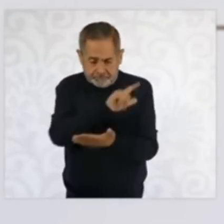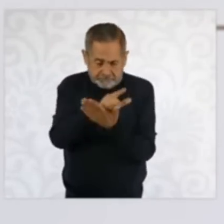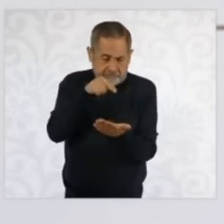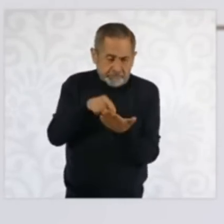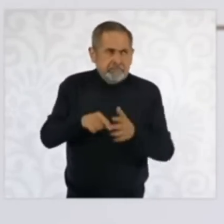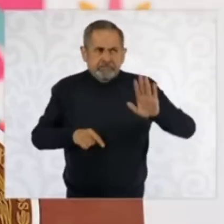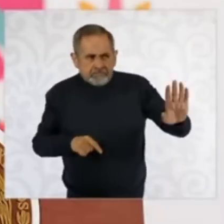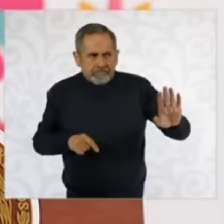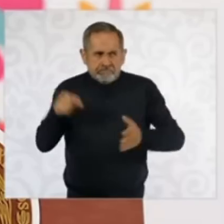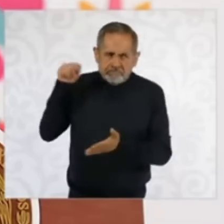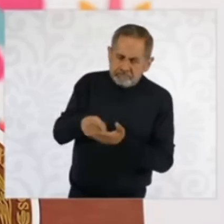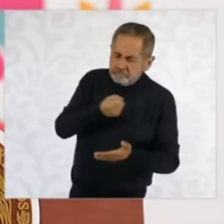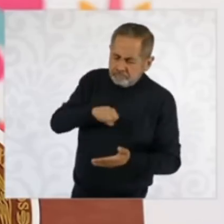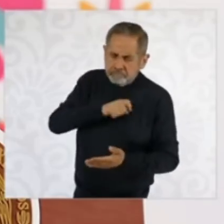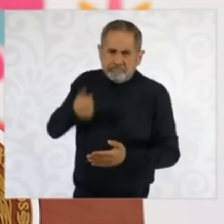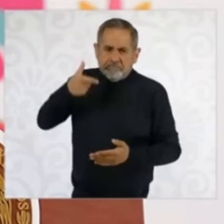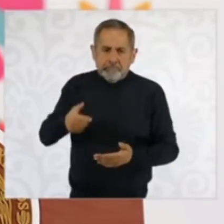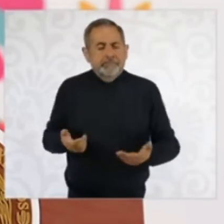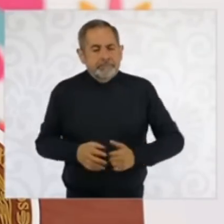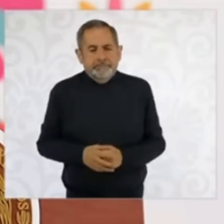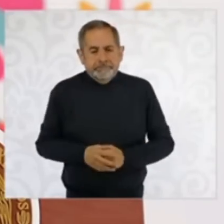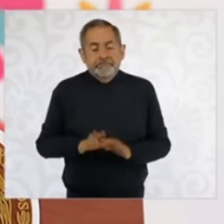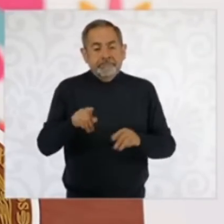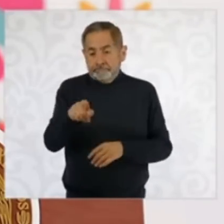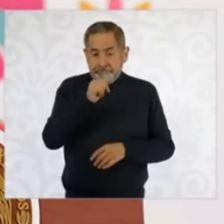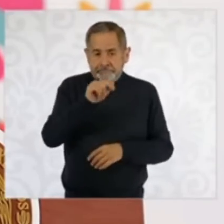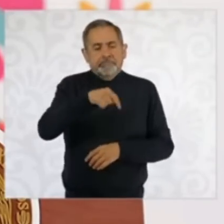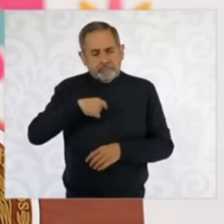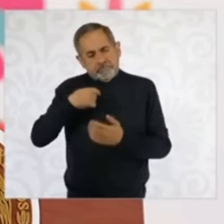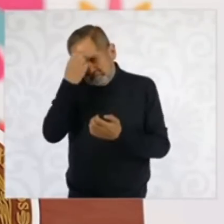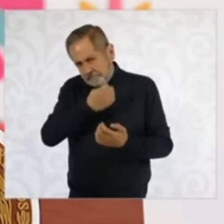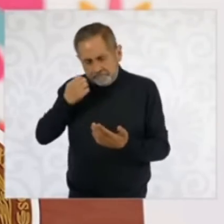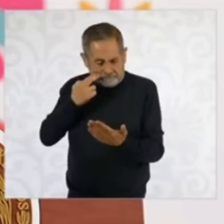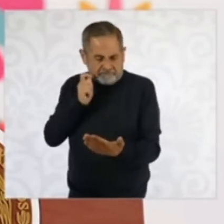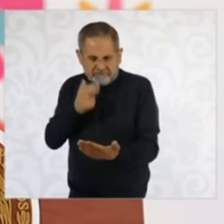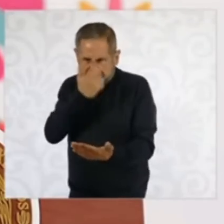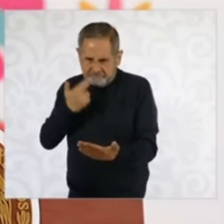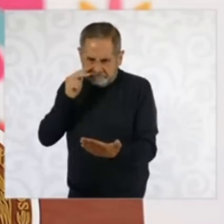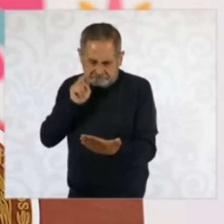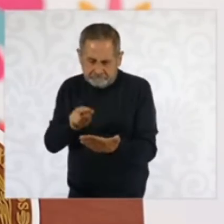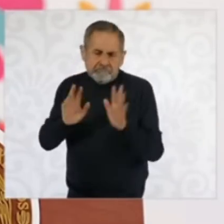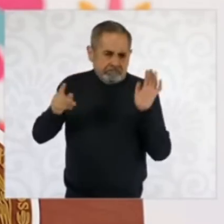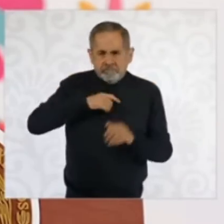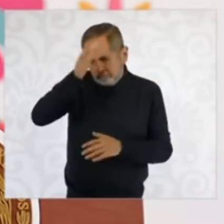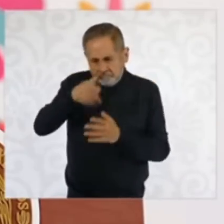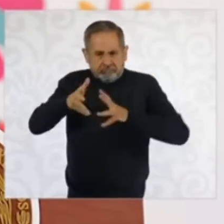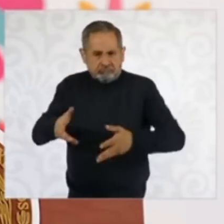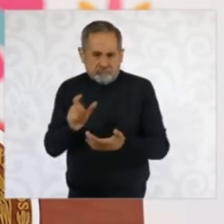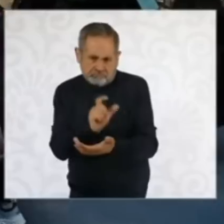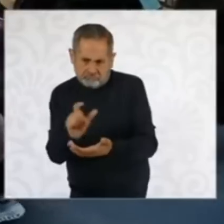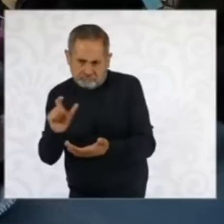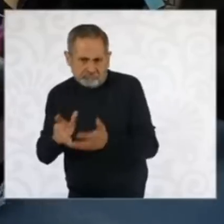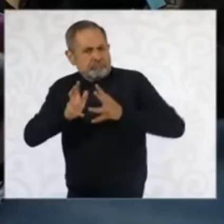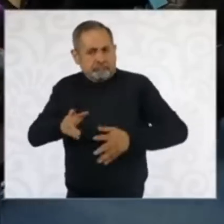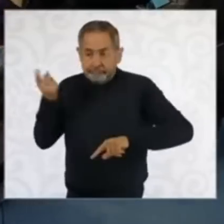términos legales. Entonces, pues voy a revisar en particular este caso, pero yo estoy de acuerdo en las etiquetas y viene